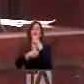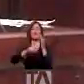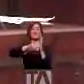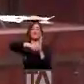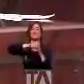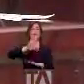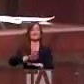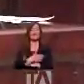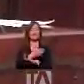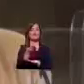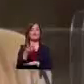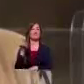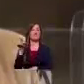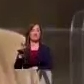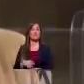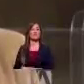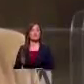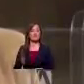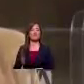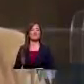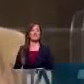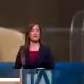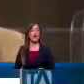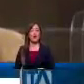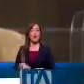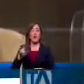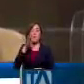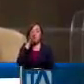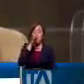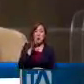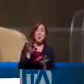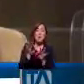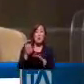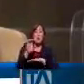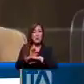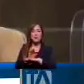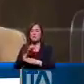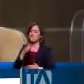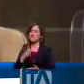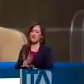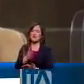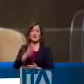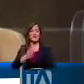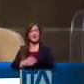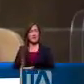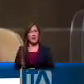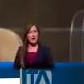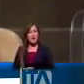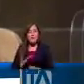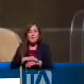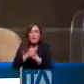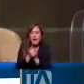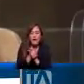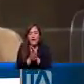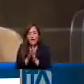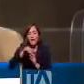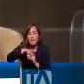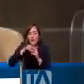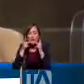por las cuales llegó al pleno. Ya basta de burlarse del pueblo. Ya basta de aprovecharse de los recursos